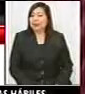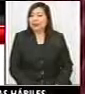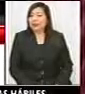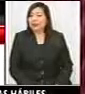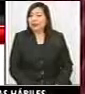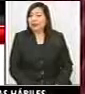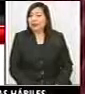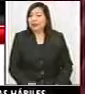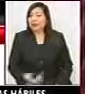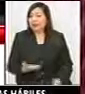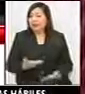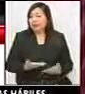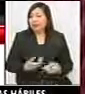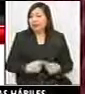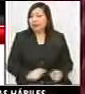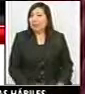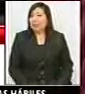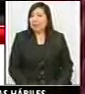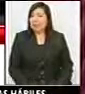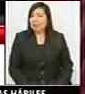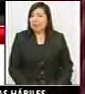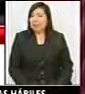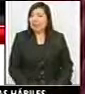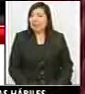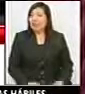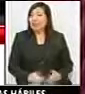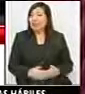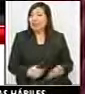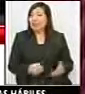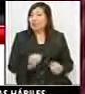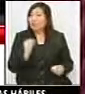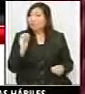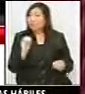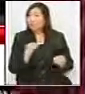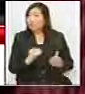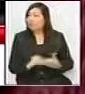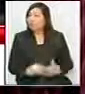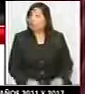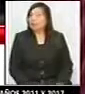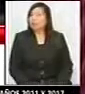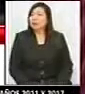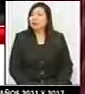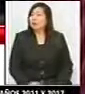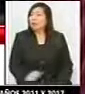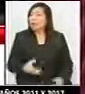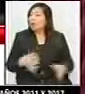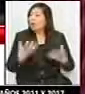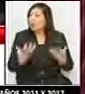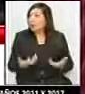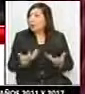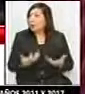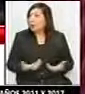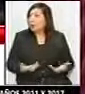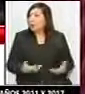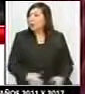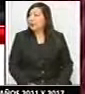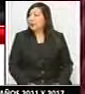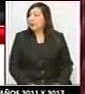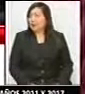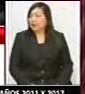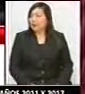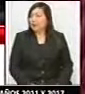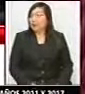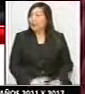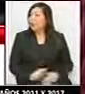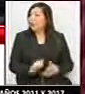la secundaria, se les enseñó inglés, me creo que también había italiano, cocina, mucha gente que se benefició, presidenta.